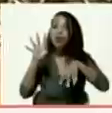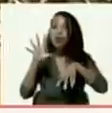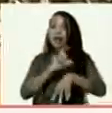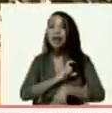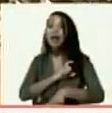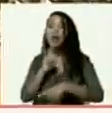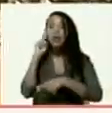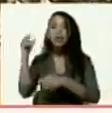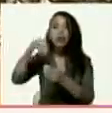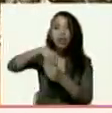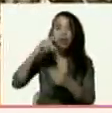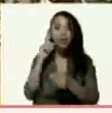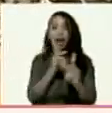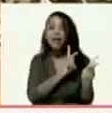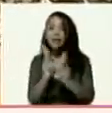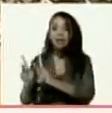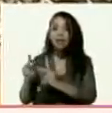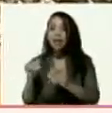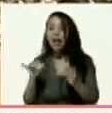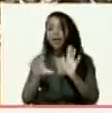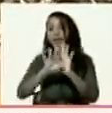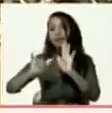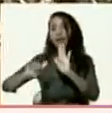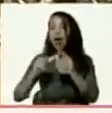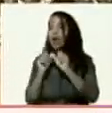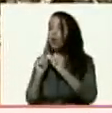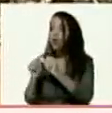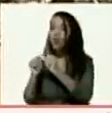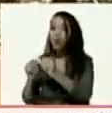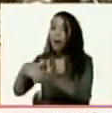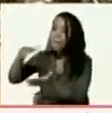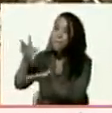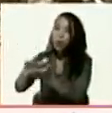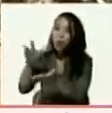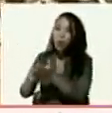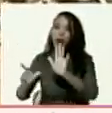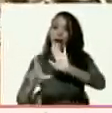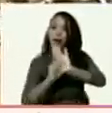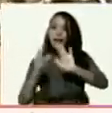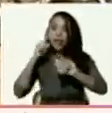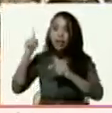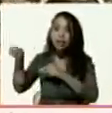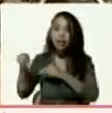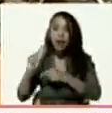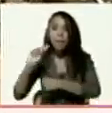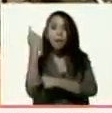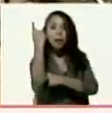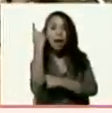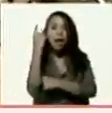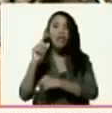agenda legislativa de la Asamblea Nacional Constituyente se continuarán aprobando las leyes necesarias, la primera de ellas,